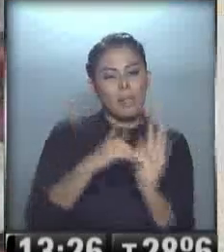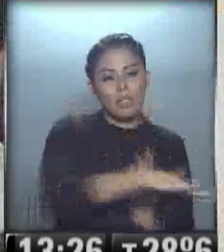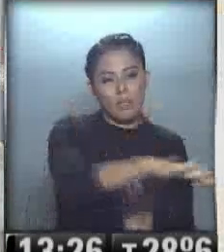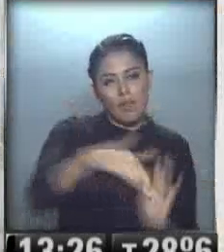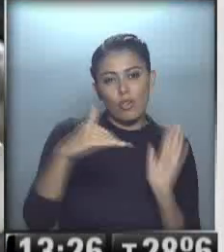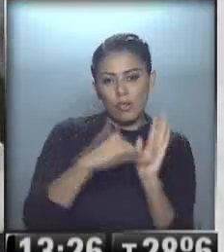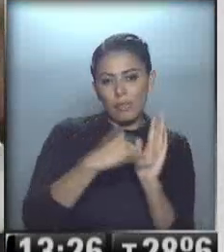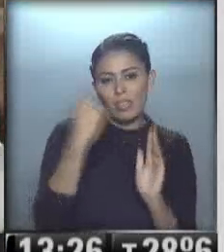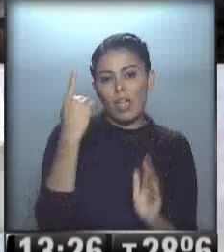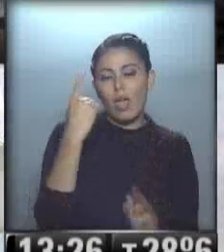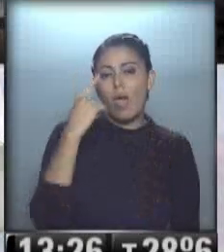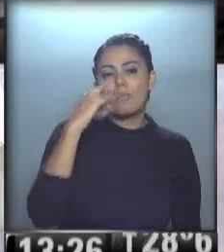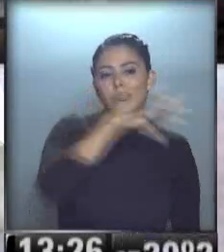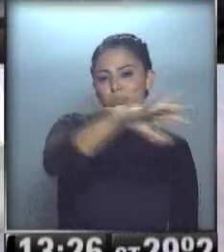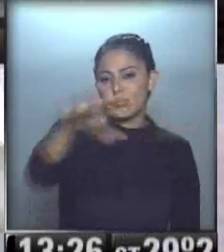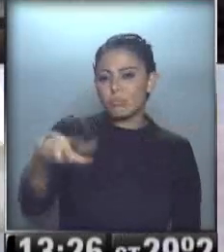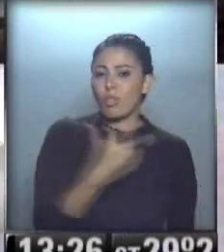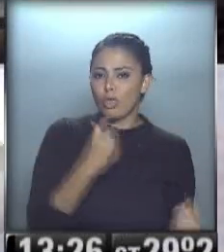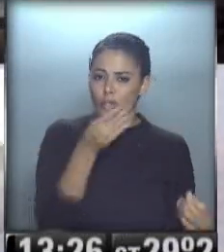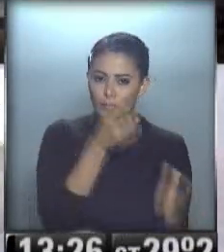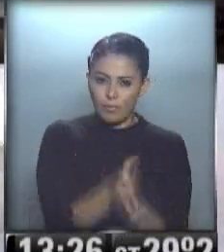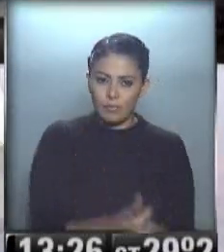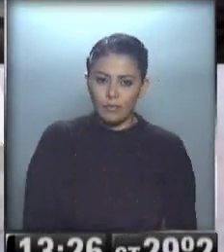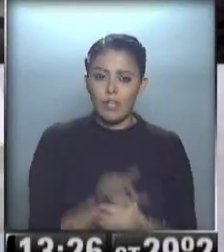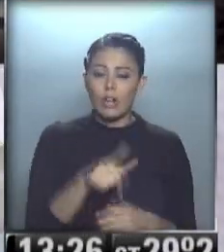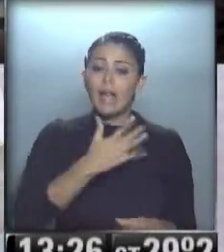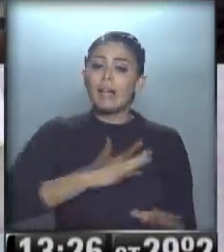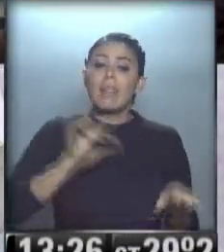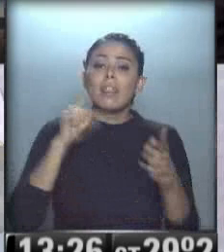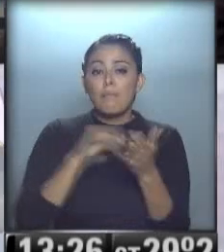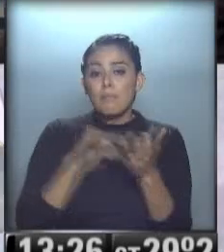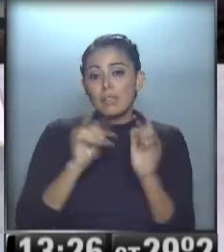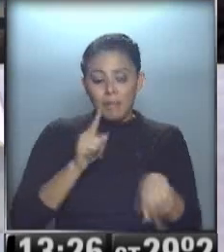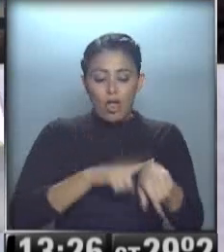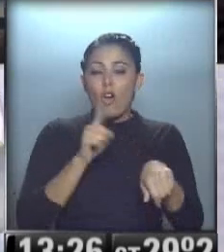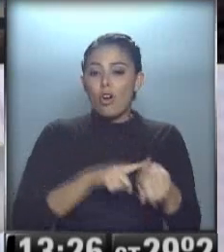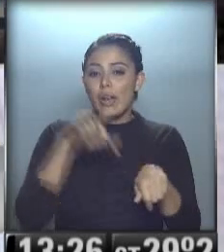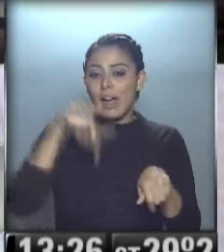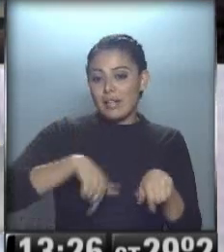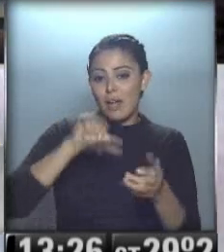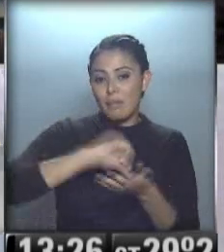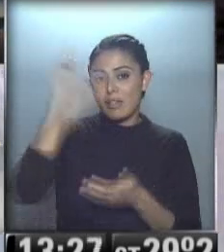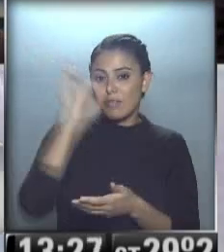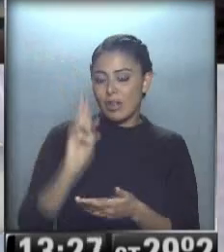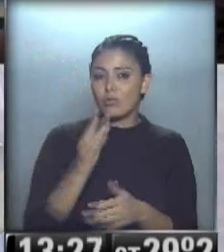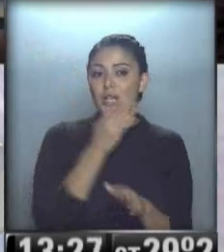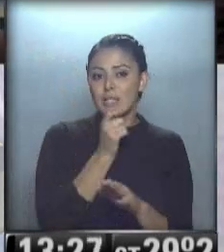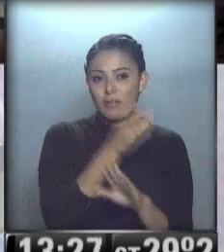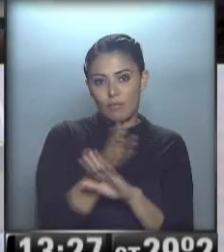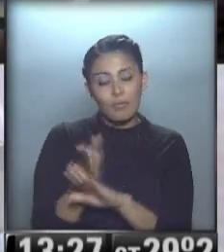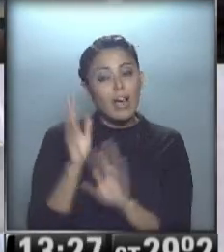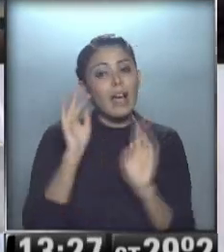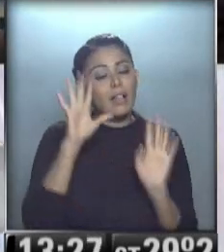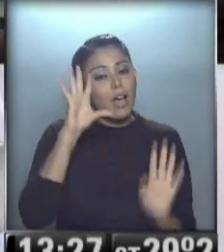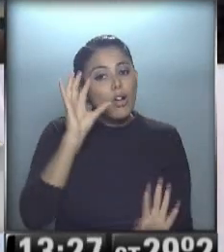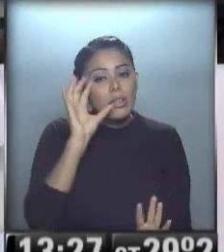municipios o alcaidas en donde estemos relativa calma depende del horario en que aquí en Venezuela se recorra recordemos que